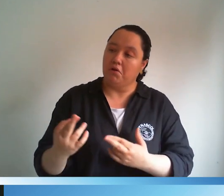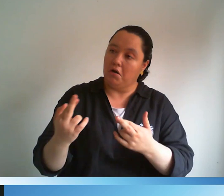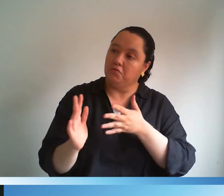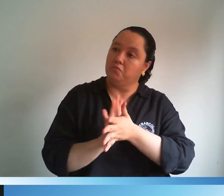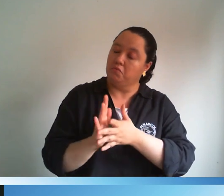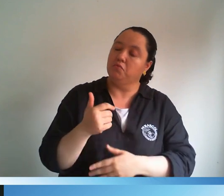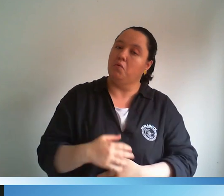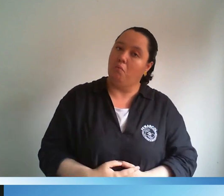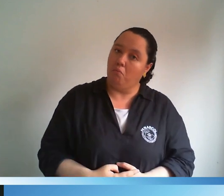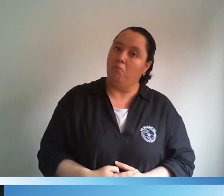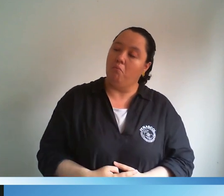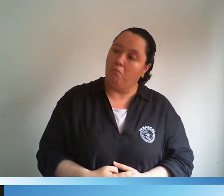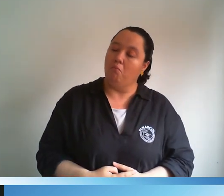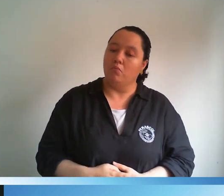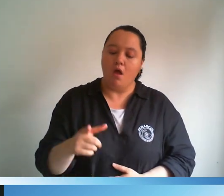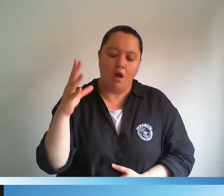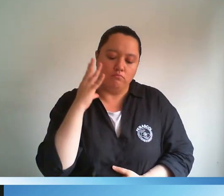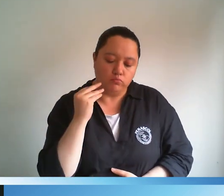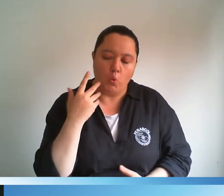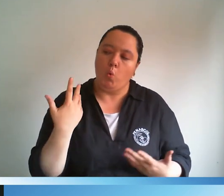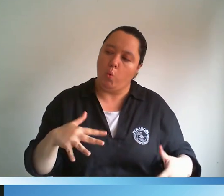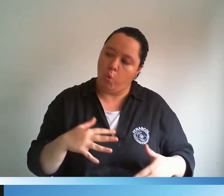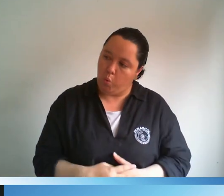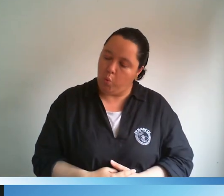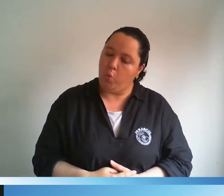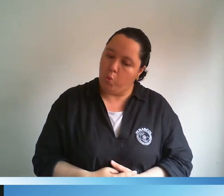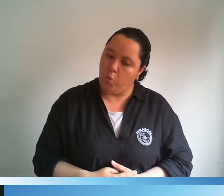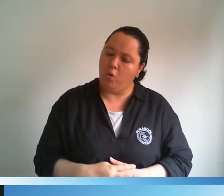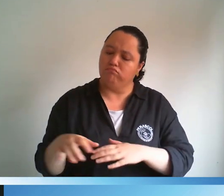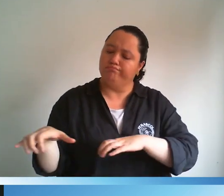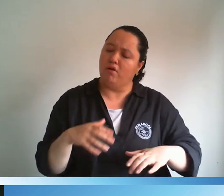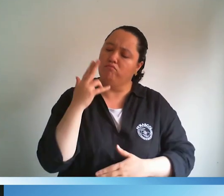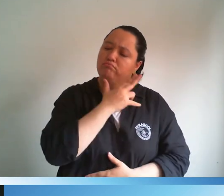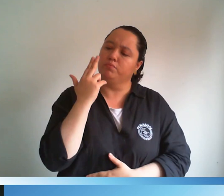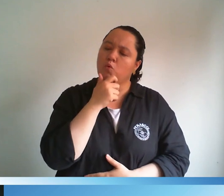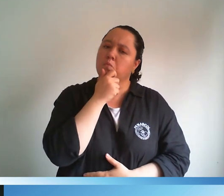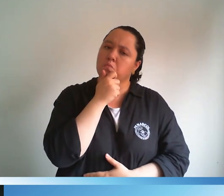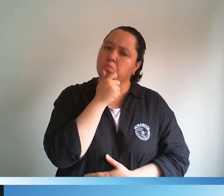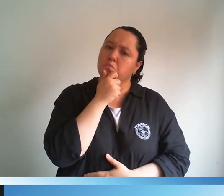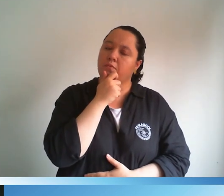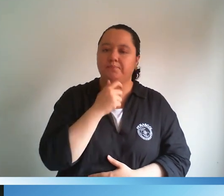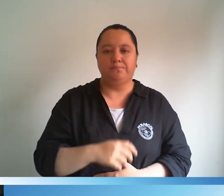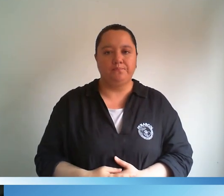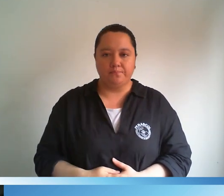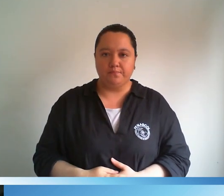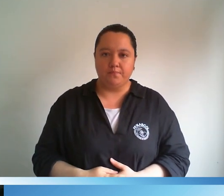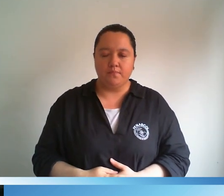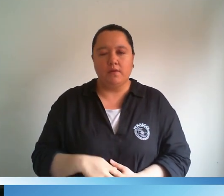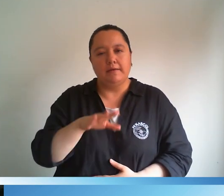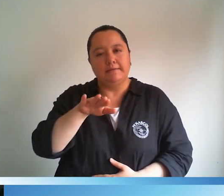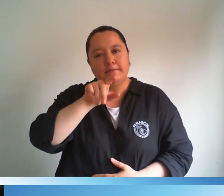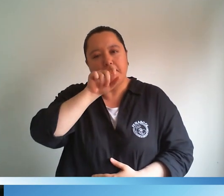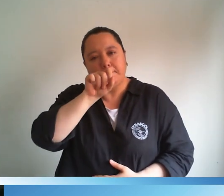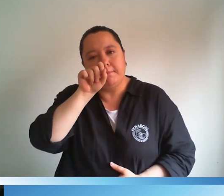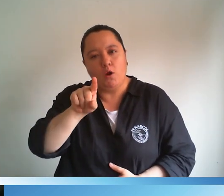Aprecio mucho tu respuesta. Y me complace saber que tienes experiencia y cuentas con una actitud comprometida. Guillermo,